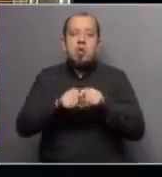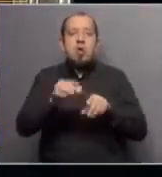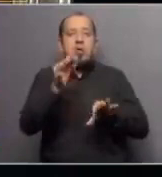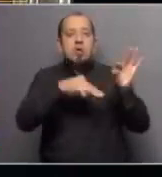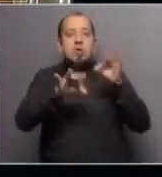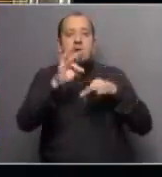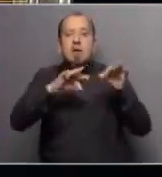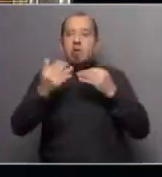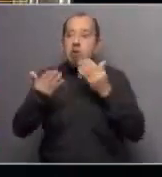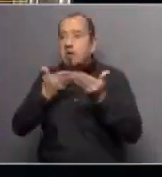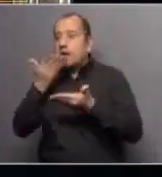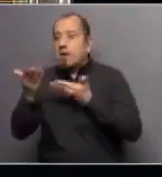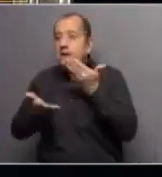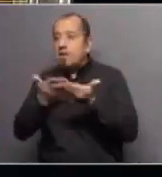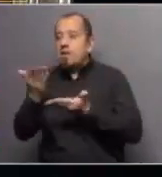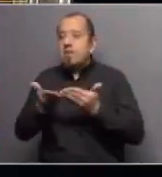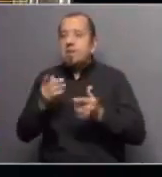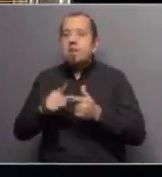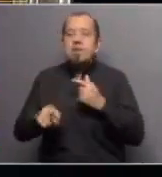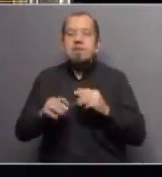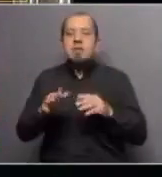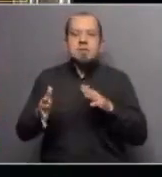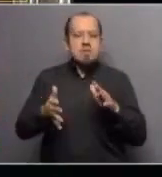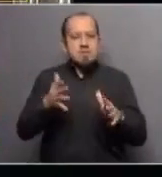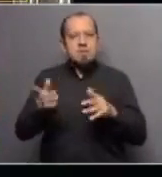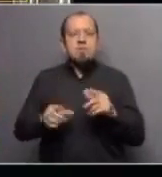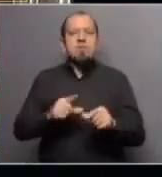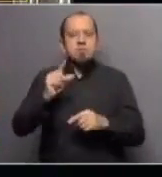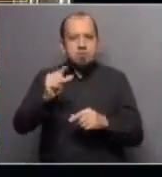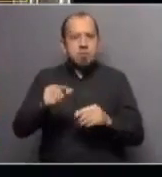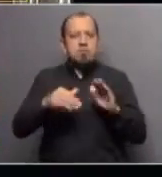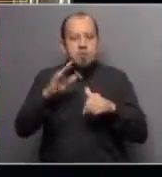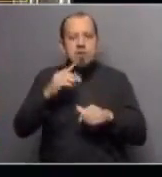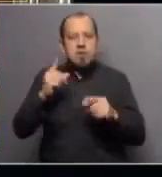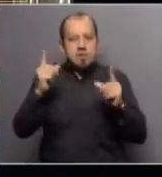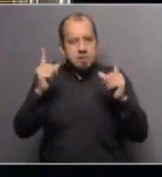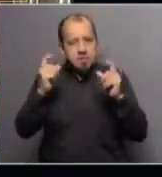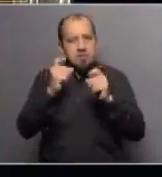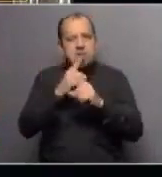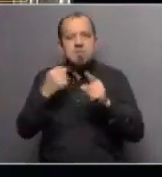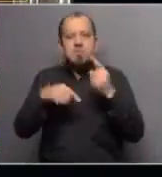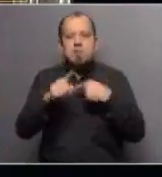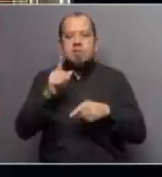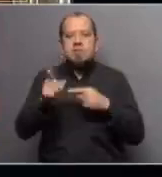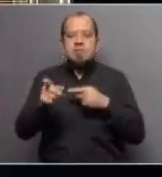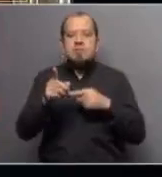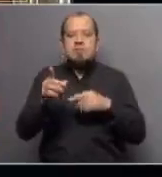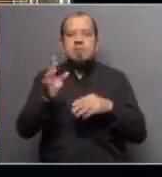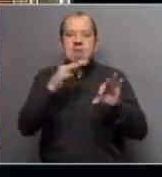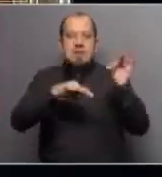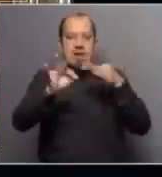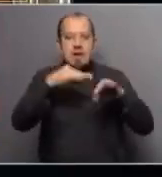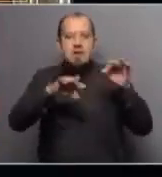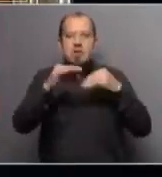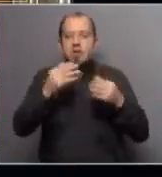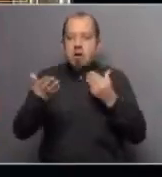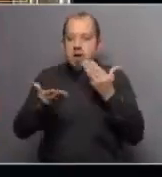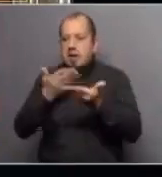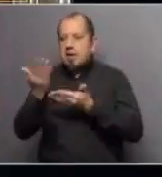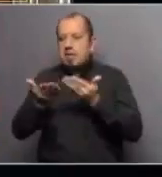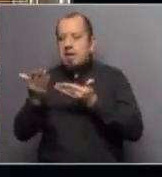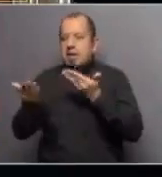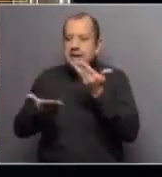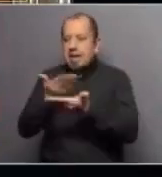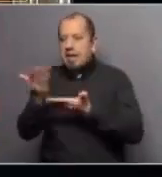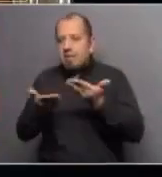teatro, que me costó un poco más ir del carnaval al teatro que del teatro al carnaval, como que el carnaval ha tenido las puertas